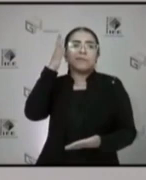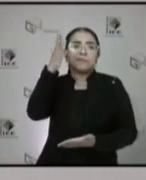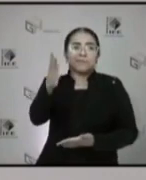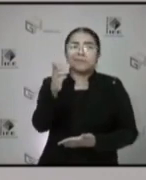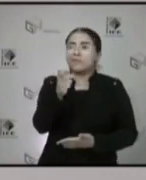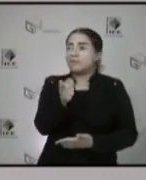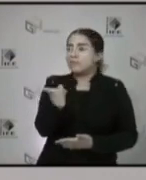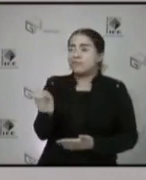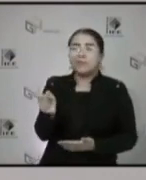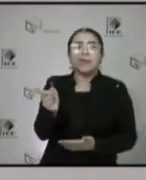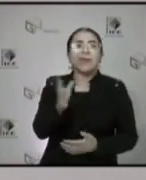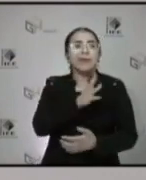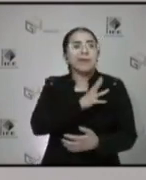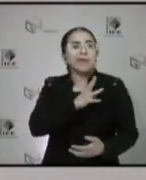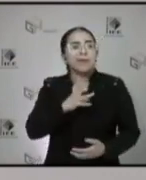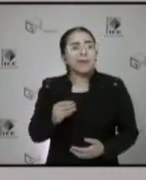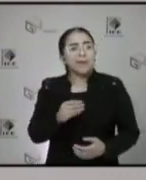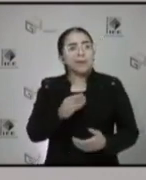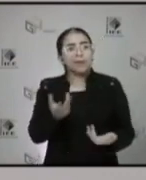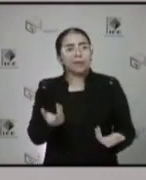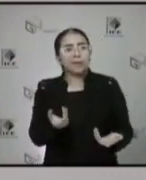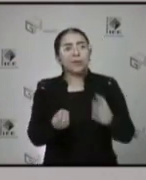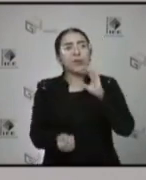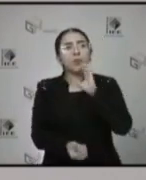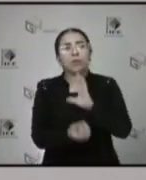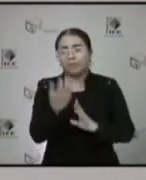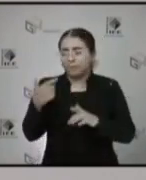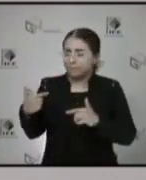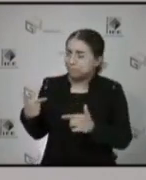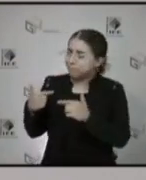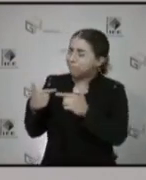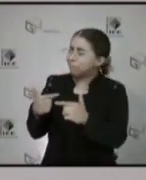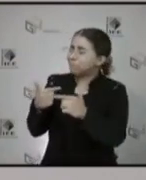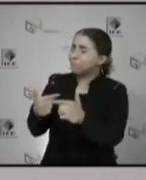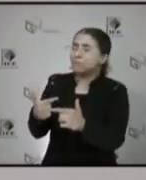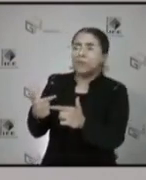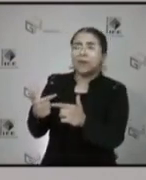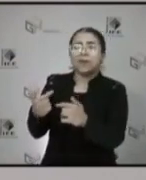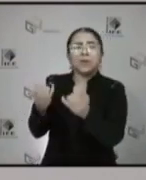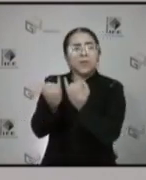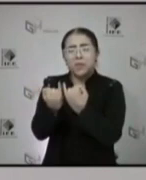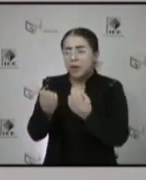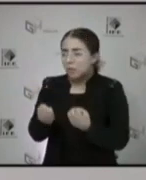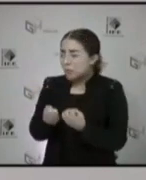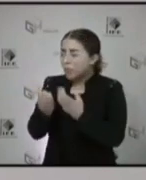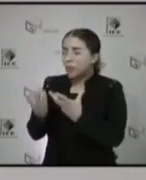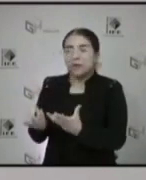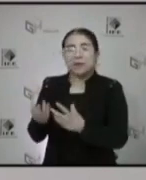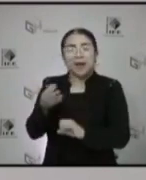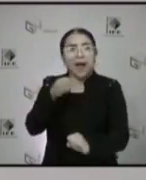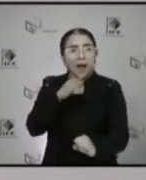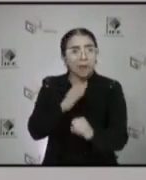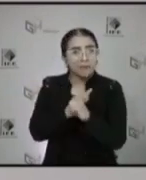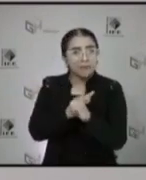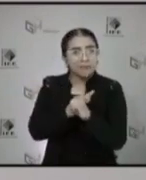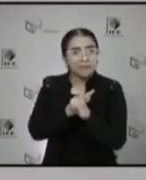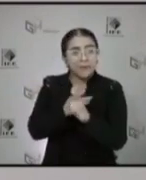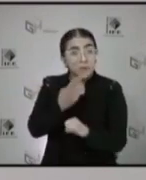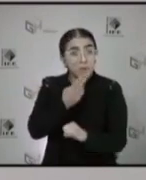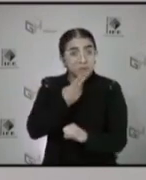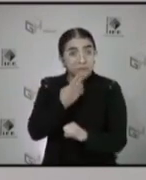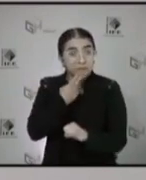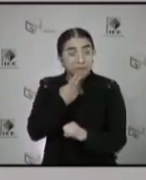ellos, para sus hijos, para las nuevas generaciones. Es momento de aprovechar este tiempo, es momento de aprovechar